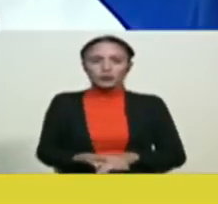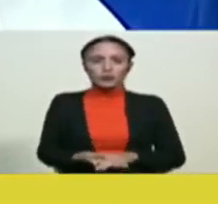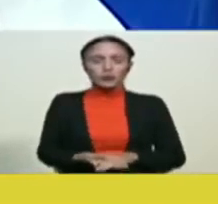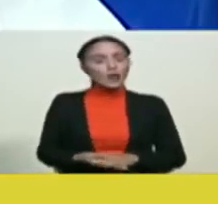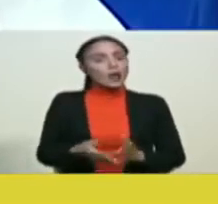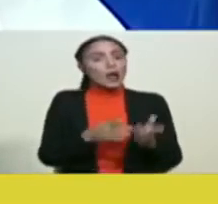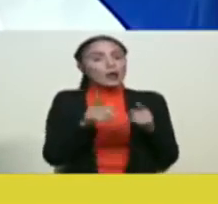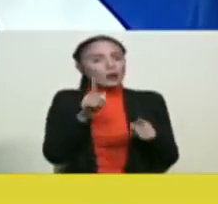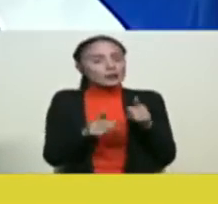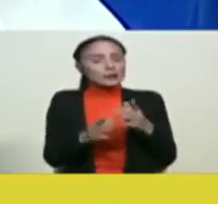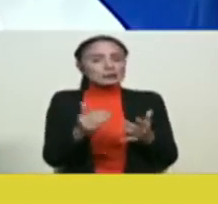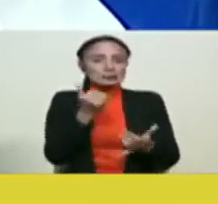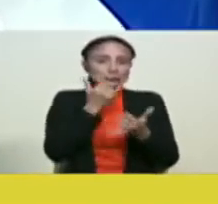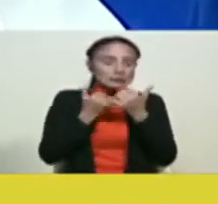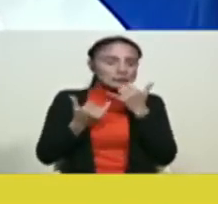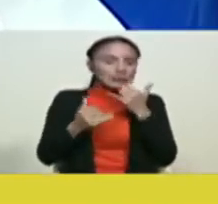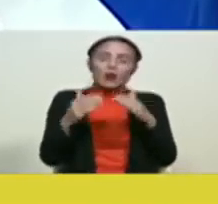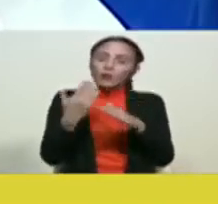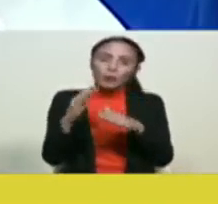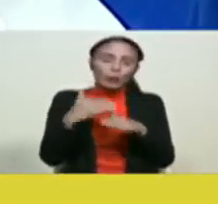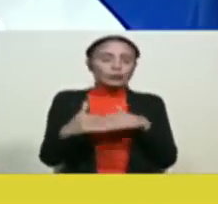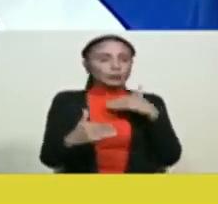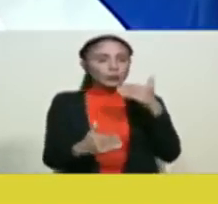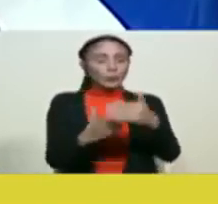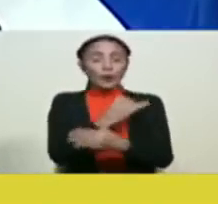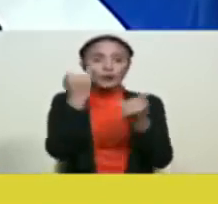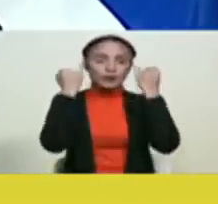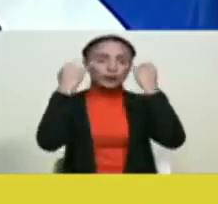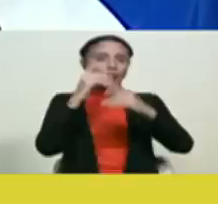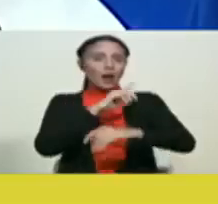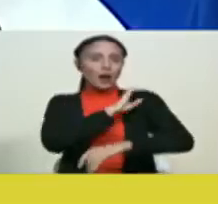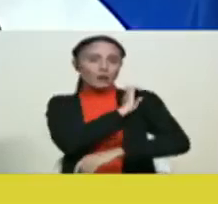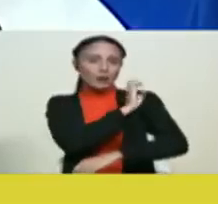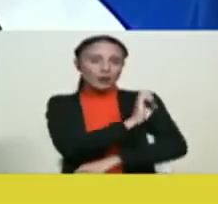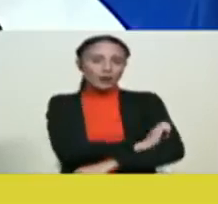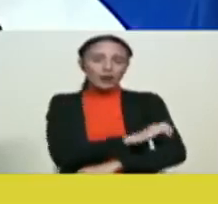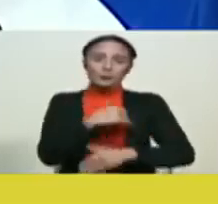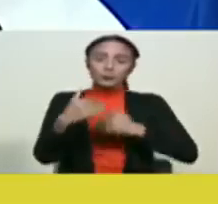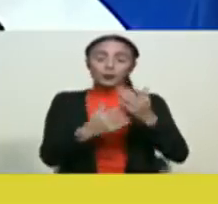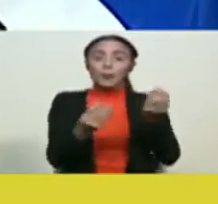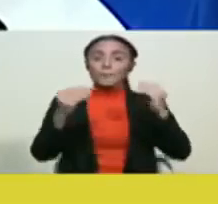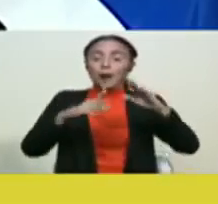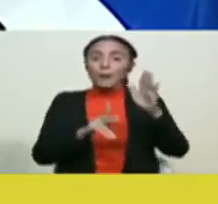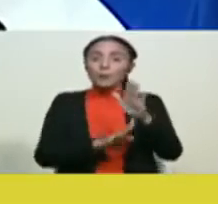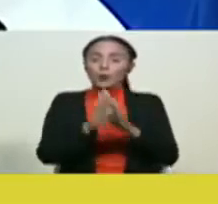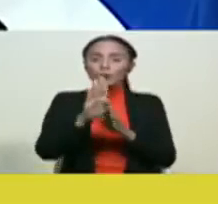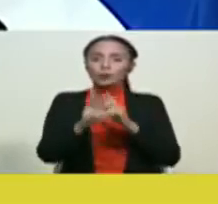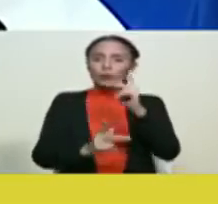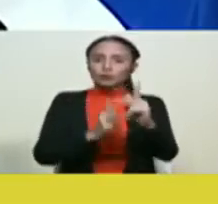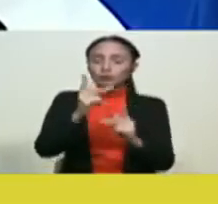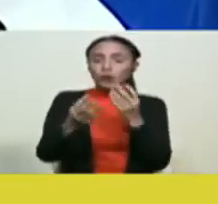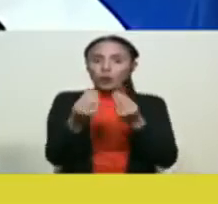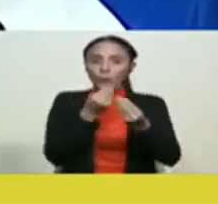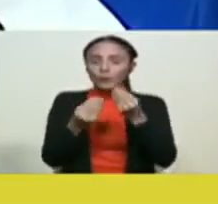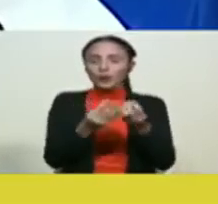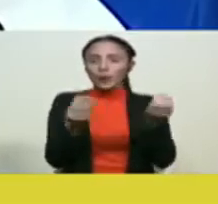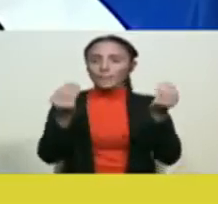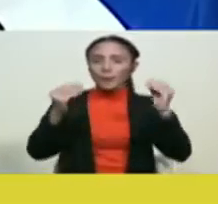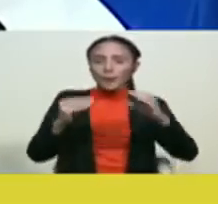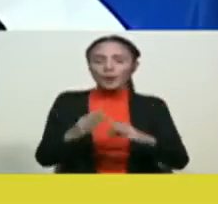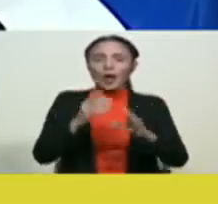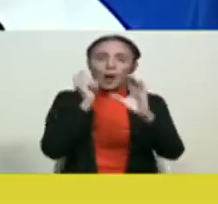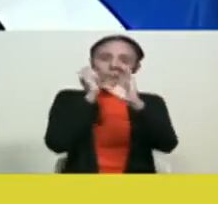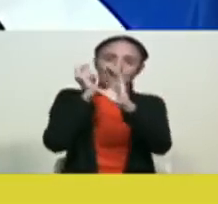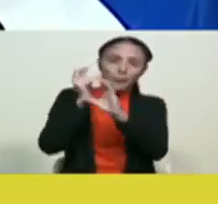insuficiencias de las potencialidades en el desarrollo de la producción de alimentos en el desarrollo